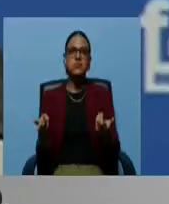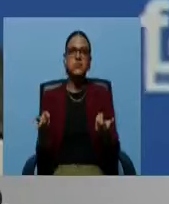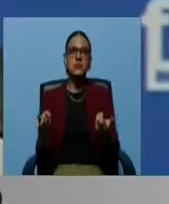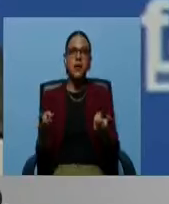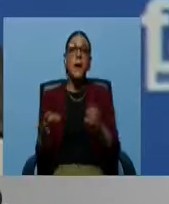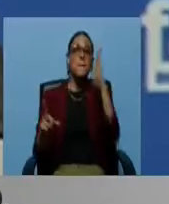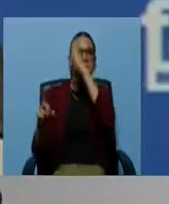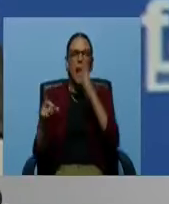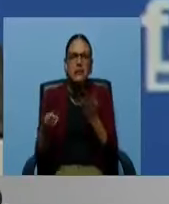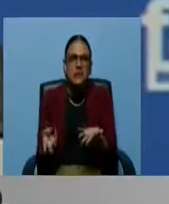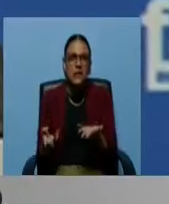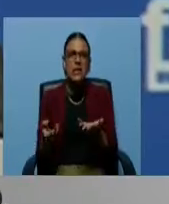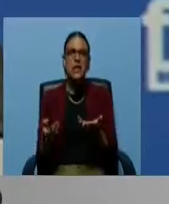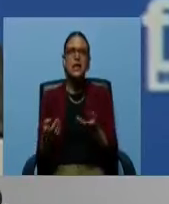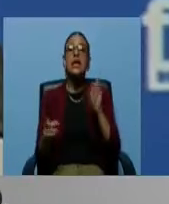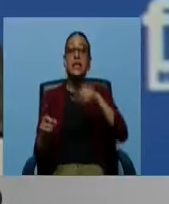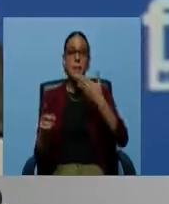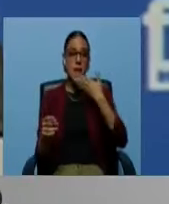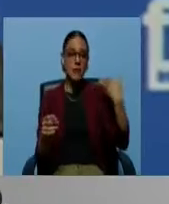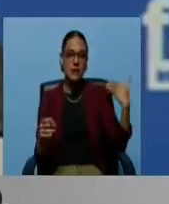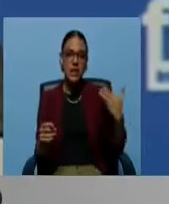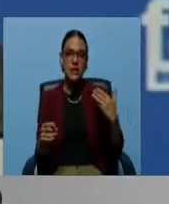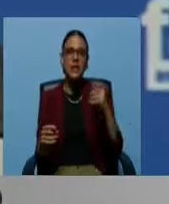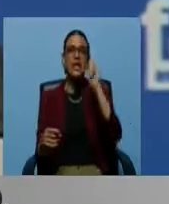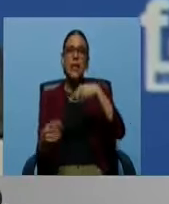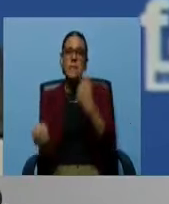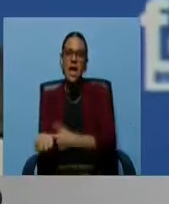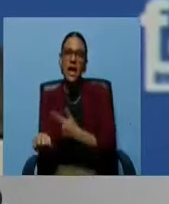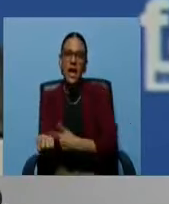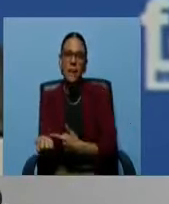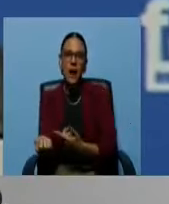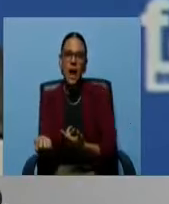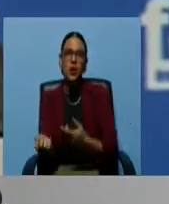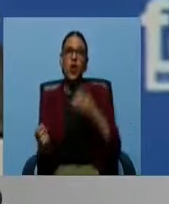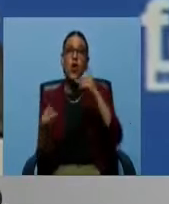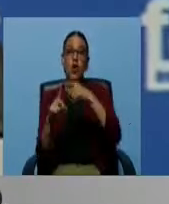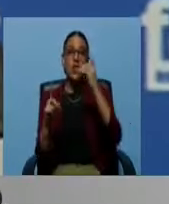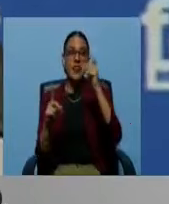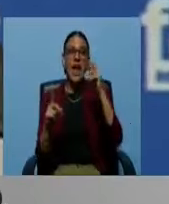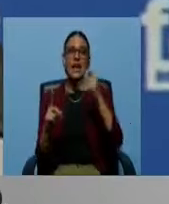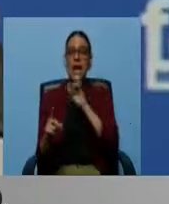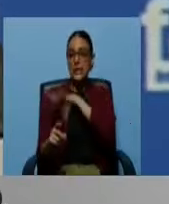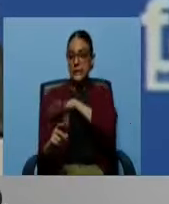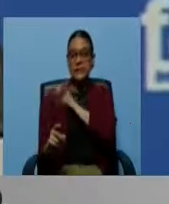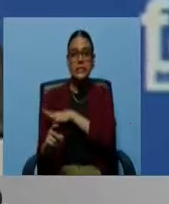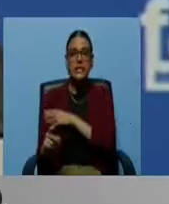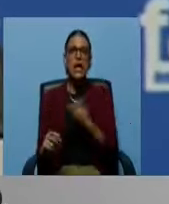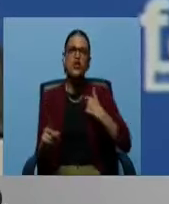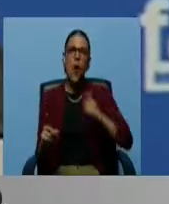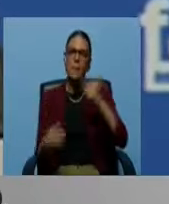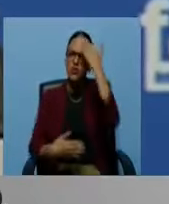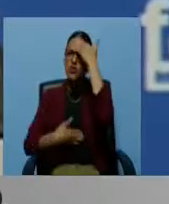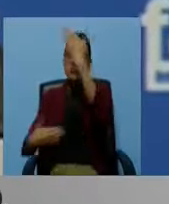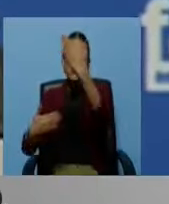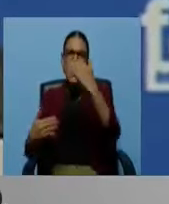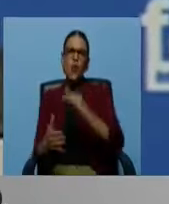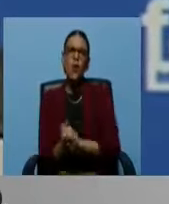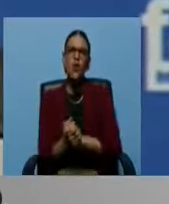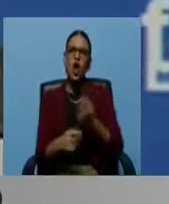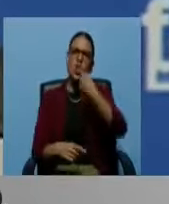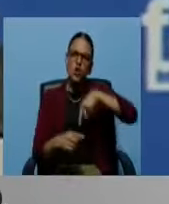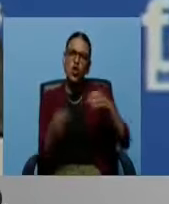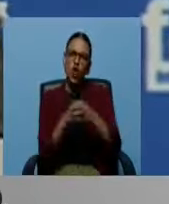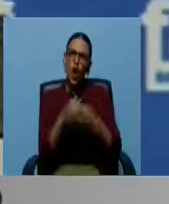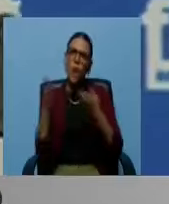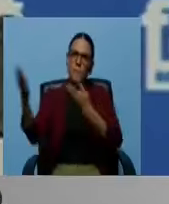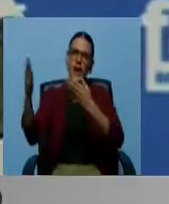en Brasil. Y muy recientemente nuestro hermano y camarada Daniel Jadue en Chile. Aprovecho de aquí para mandar un saludo a nuestro